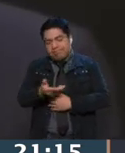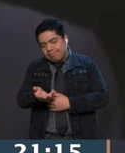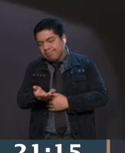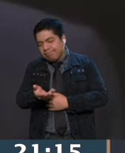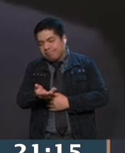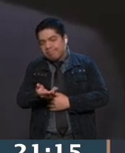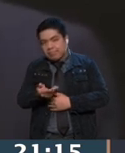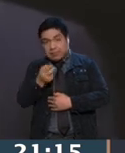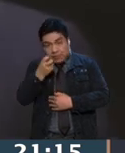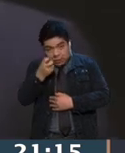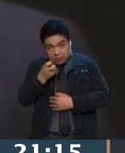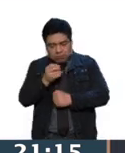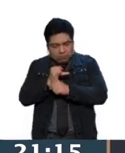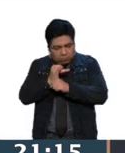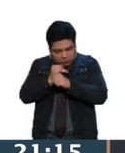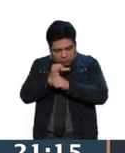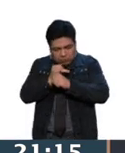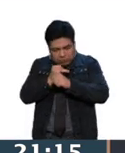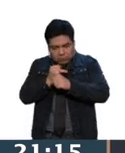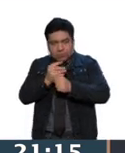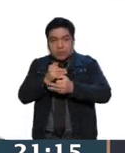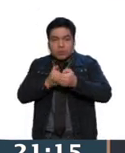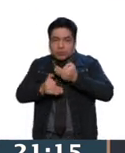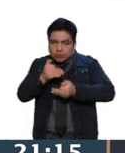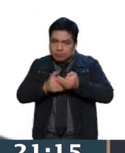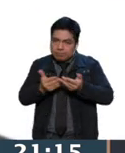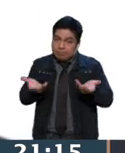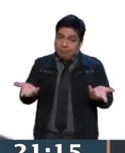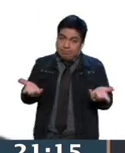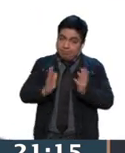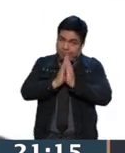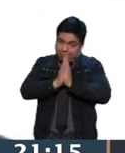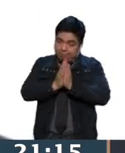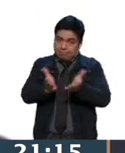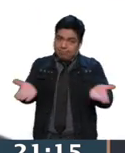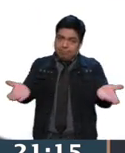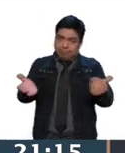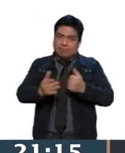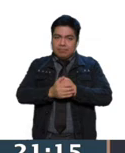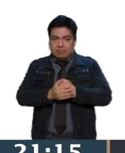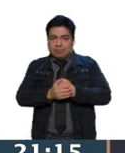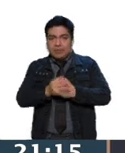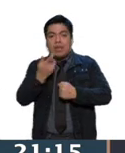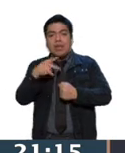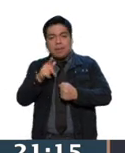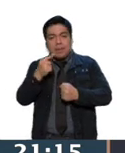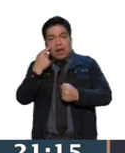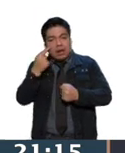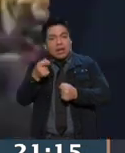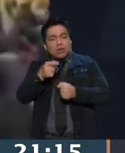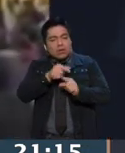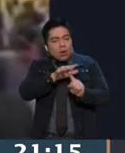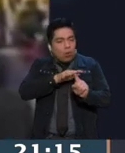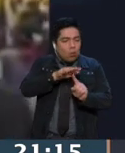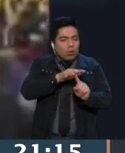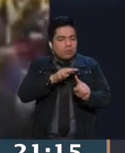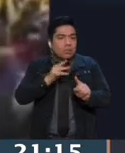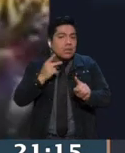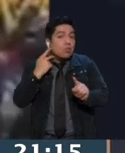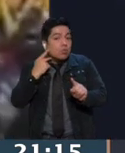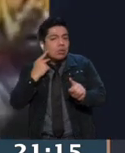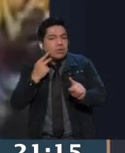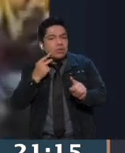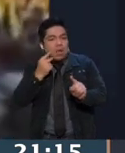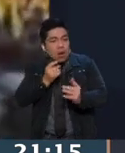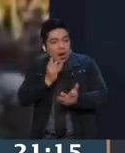hay que investigar eso con su totalidad. Dicho eso, hay que leerlo todo en términos políticos, ¿no? O sea, no tener una